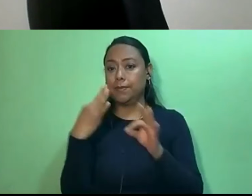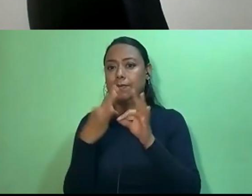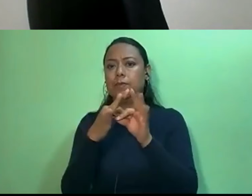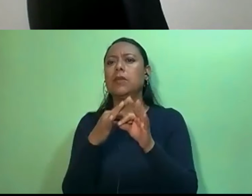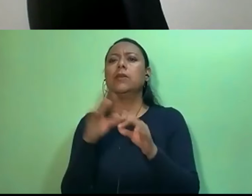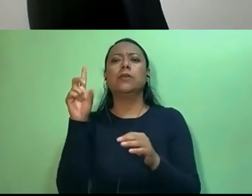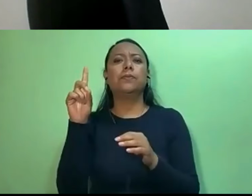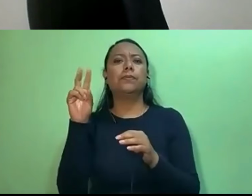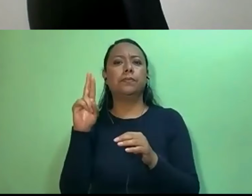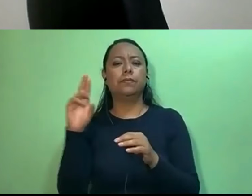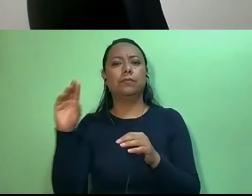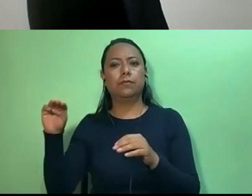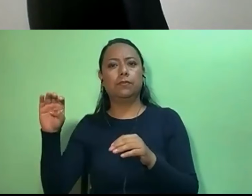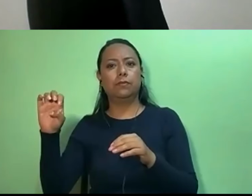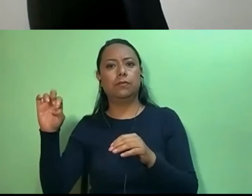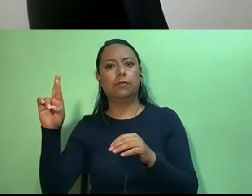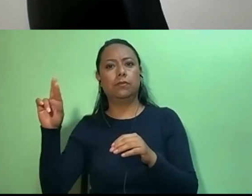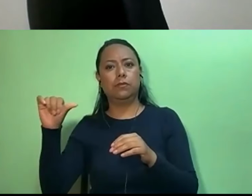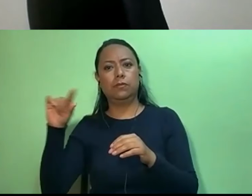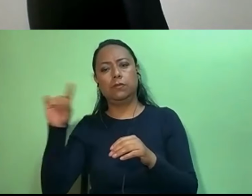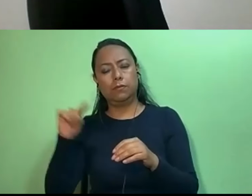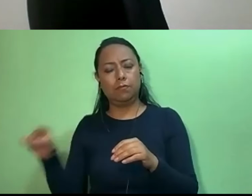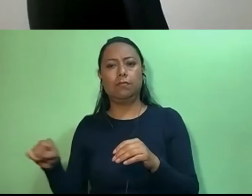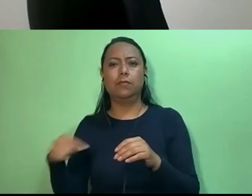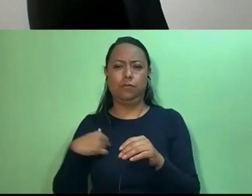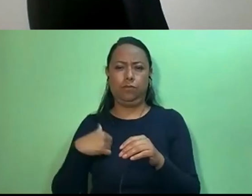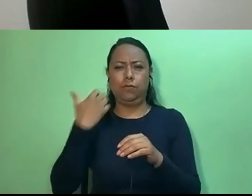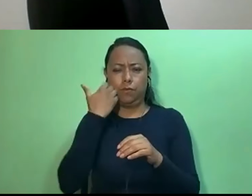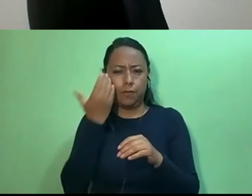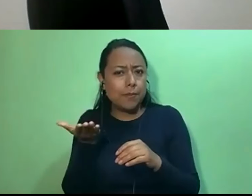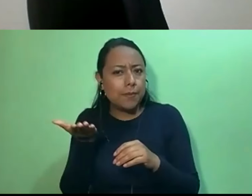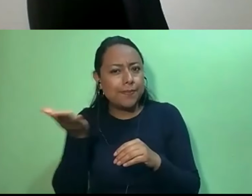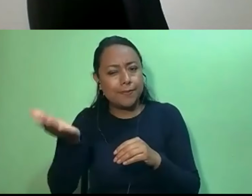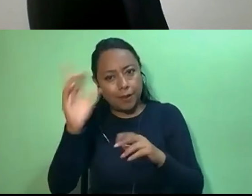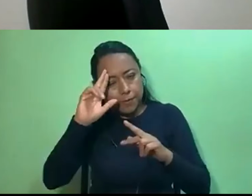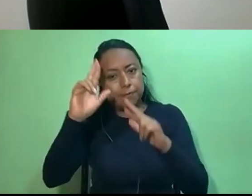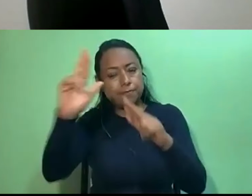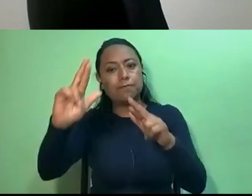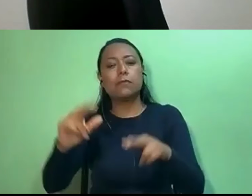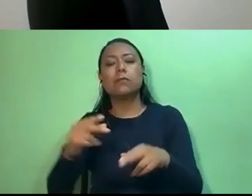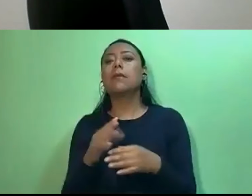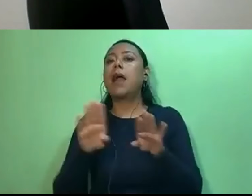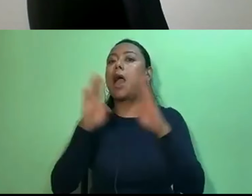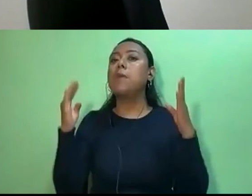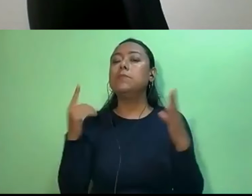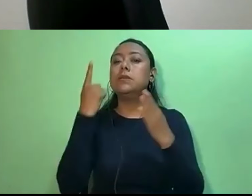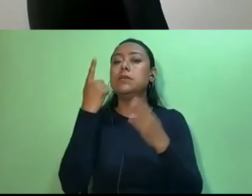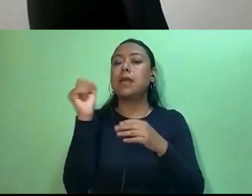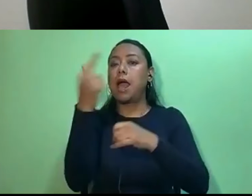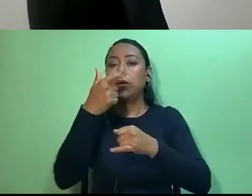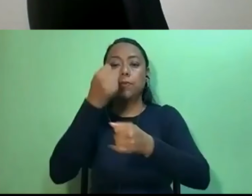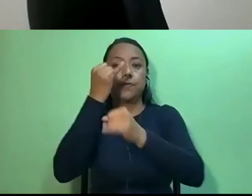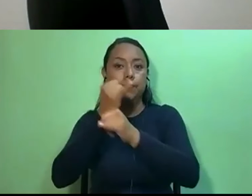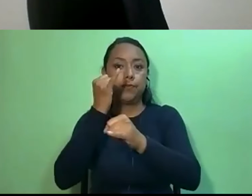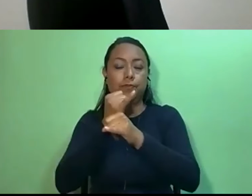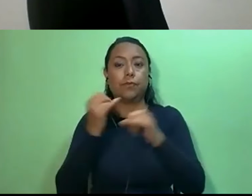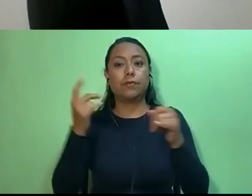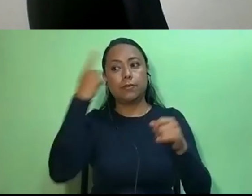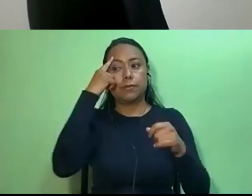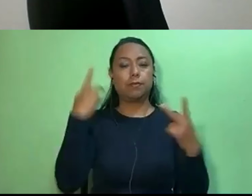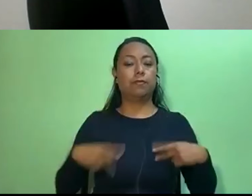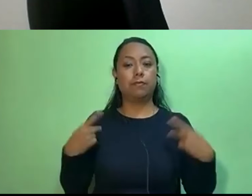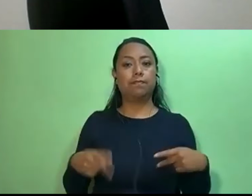muy respetuosa que también se pudiera abrir un mecanismo digital para la atención de las y los capitalinos que tienen la necesidad